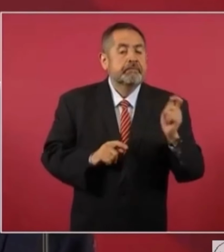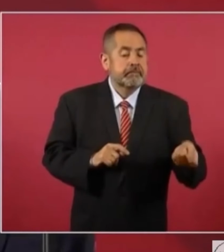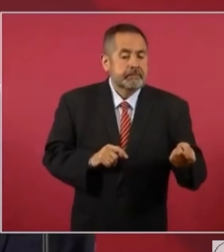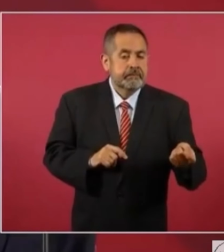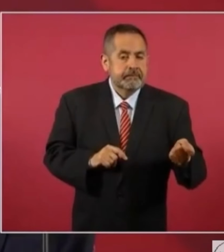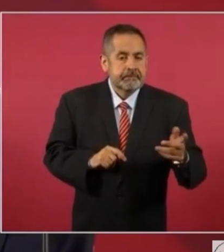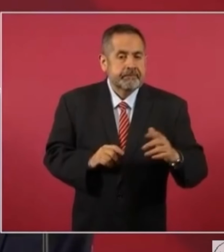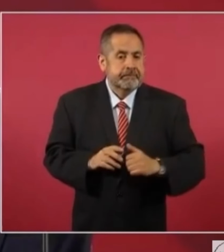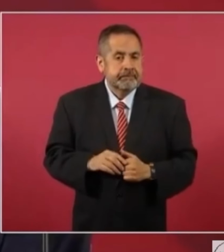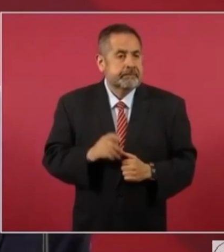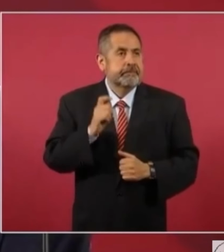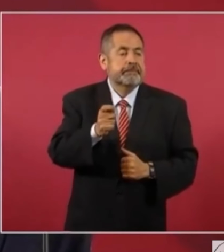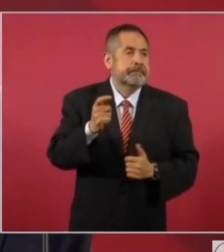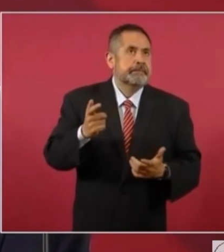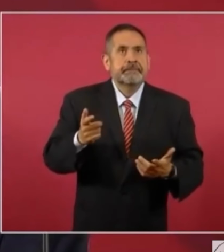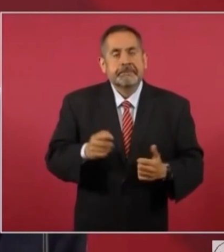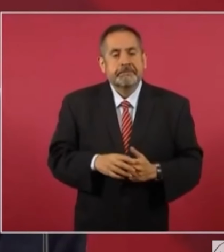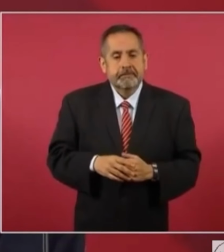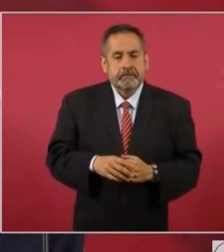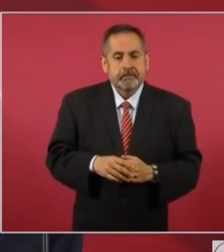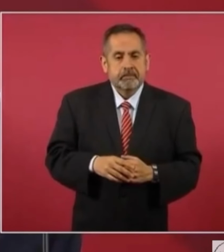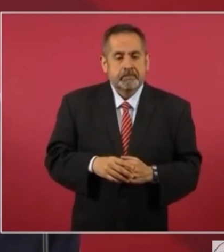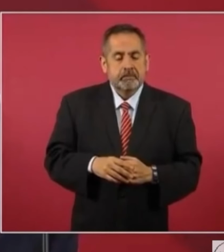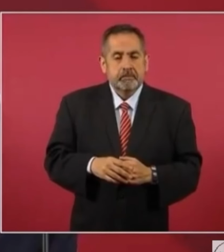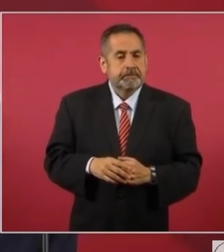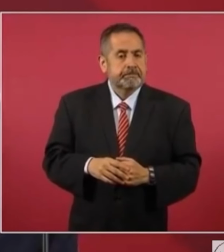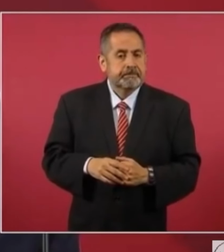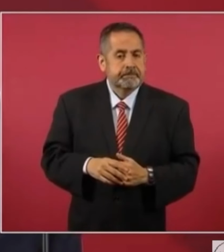se puede llevar a cabo